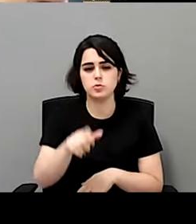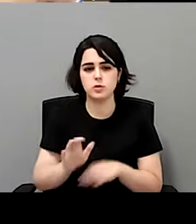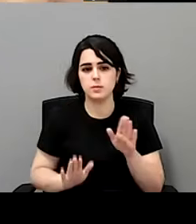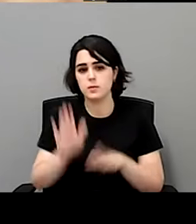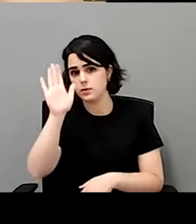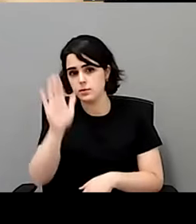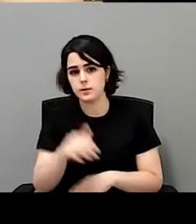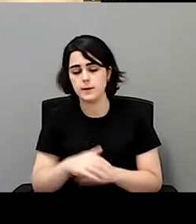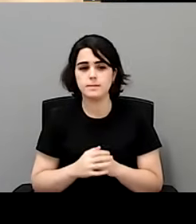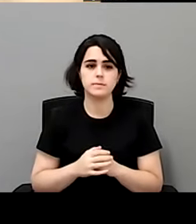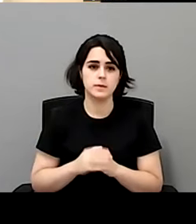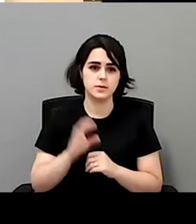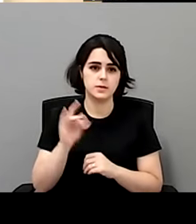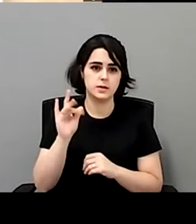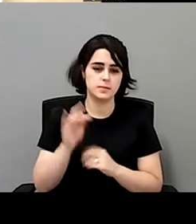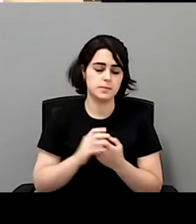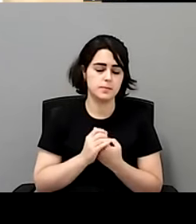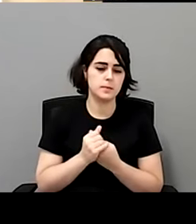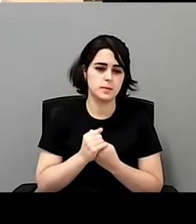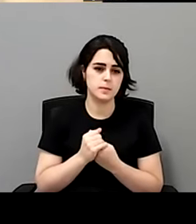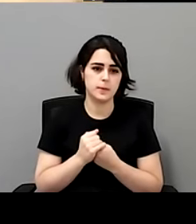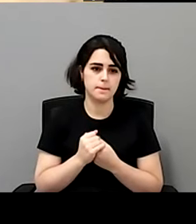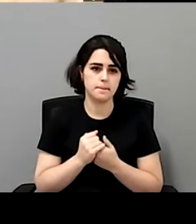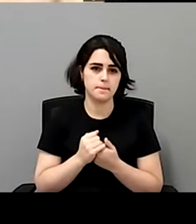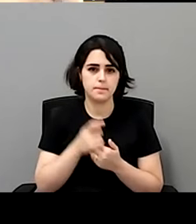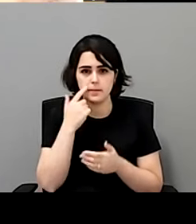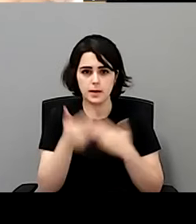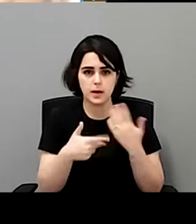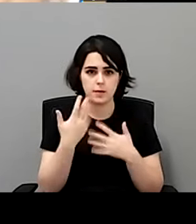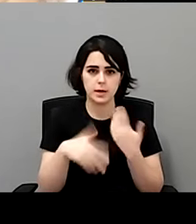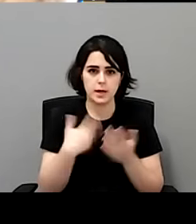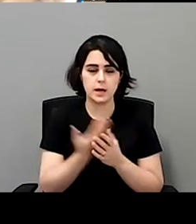mano? Sí. Vamos a ver.